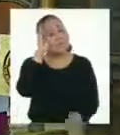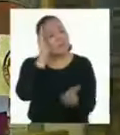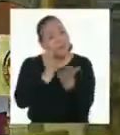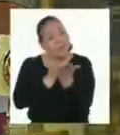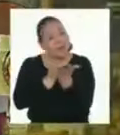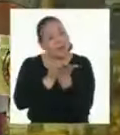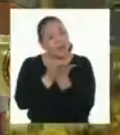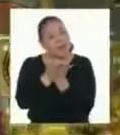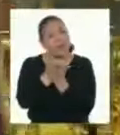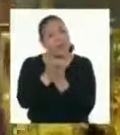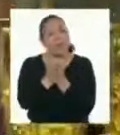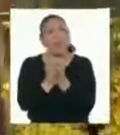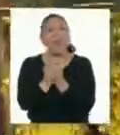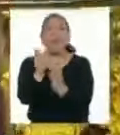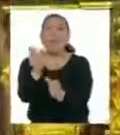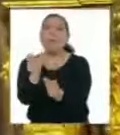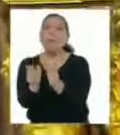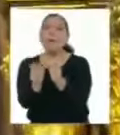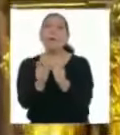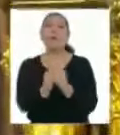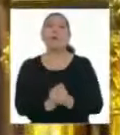tus fieles